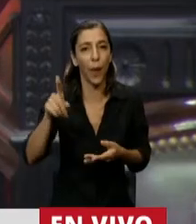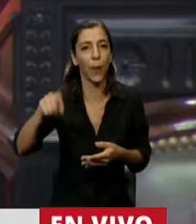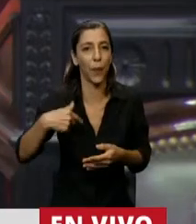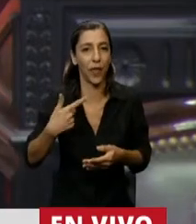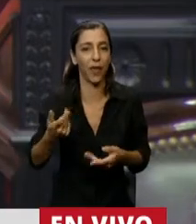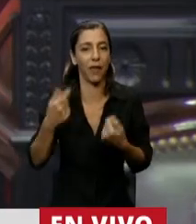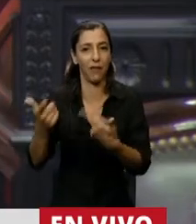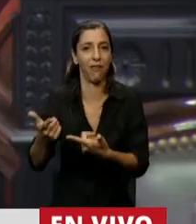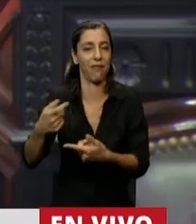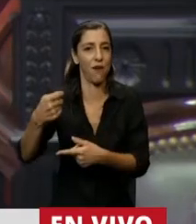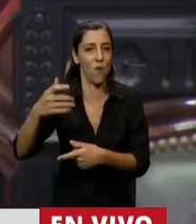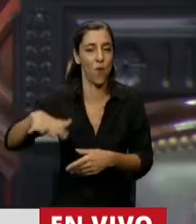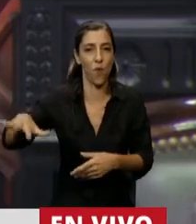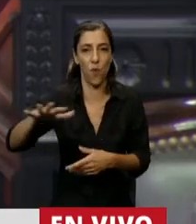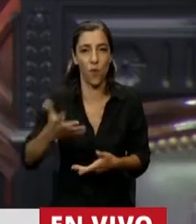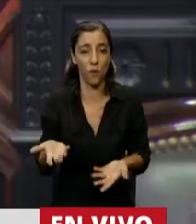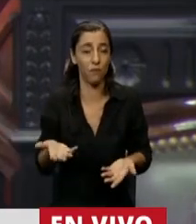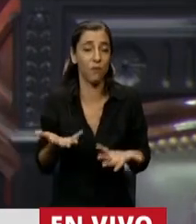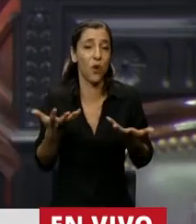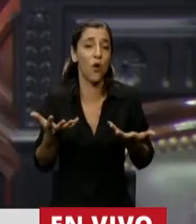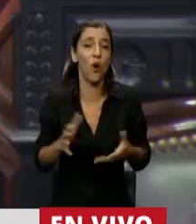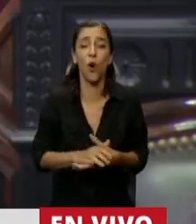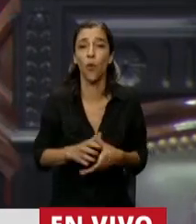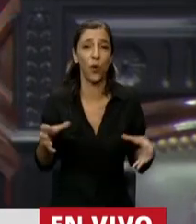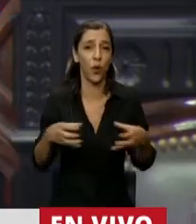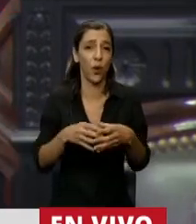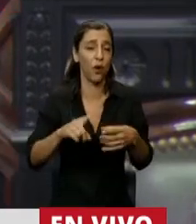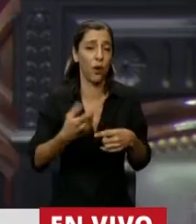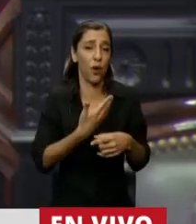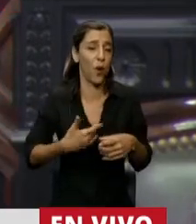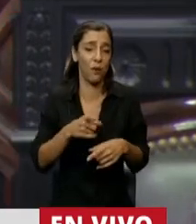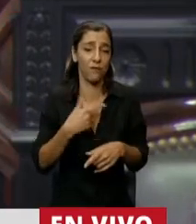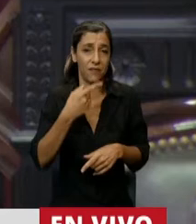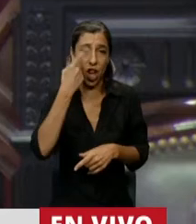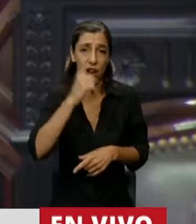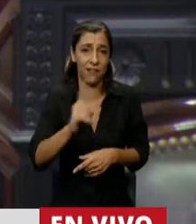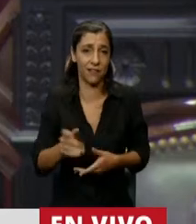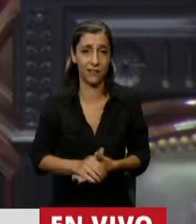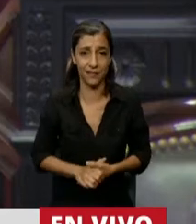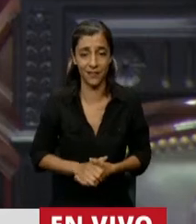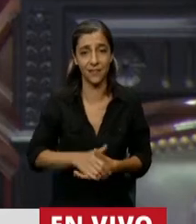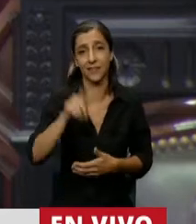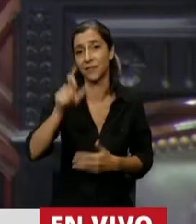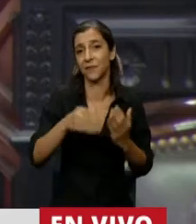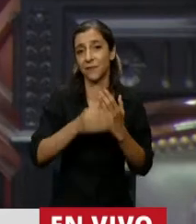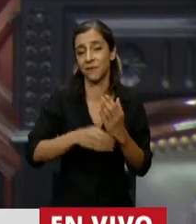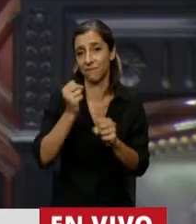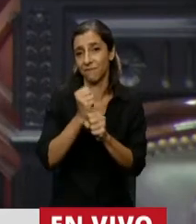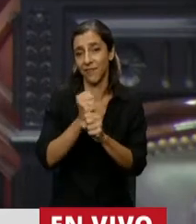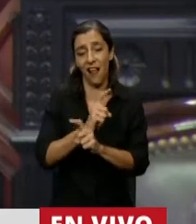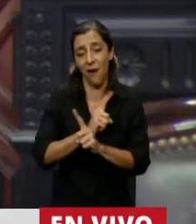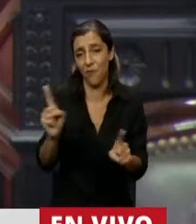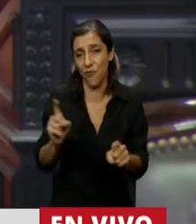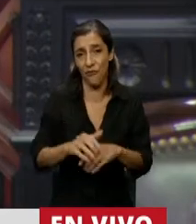abuelos? Pero claramente que al oficialismo no le interesa. No le interesa al ministro de Trabajo porque ya en el